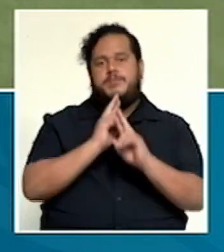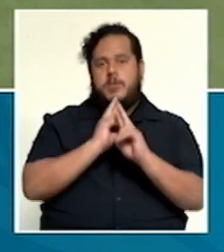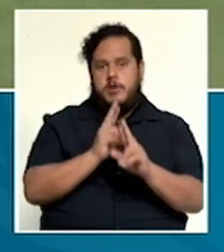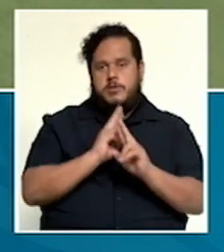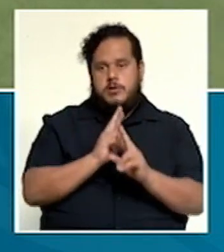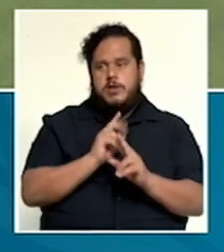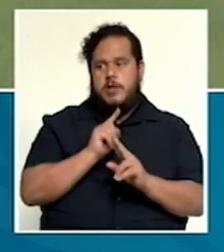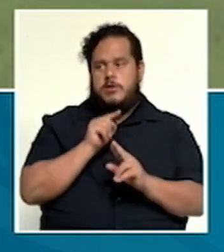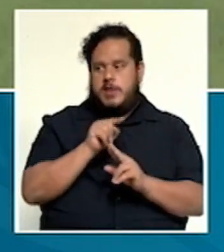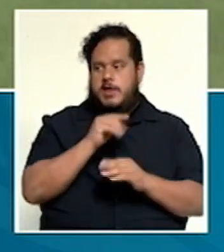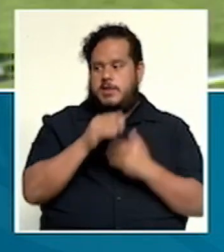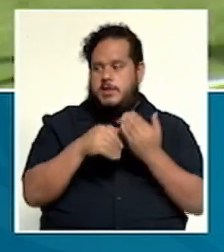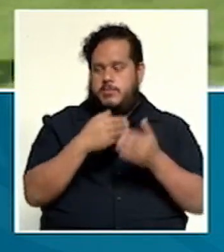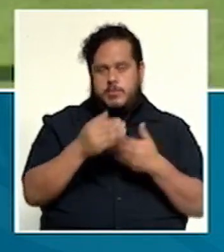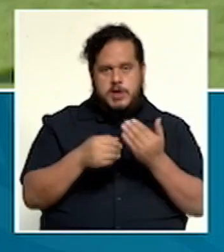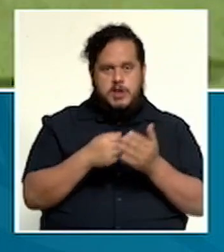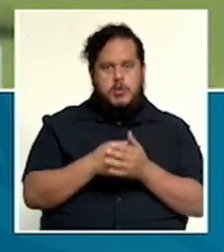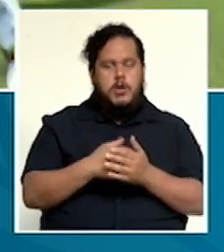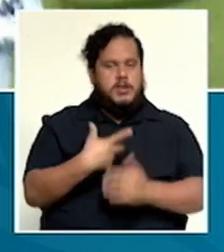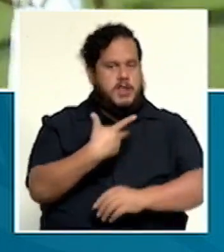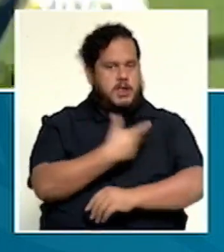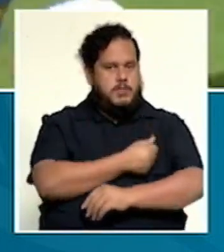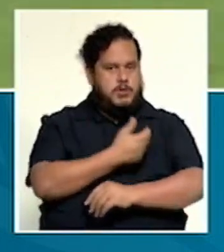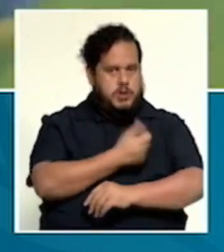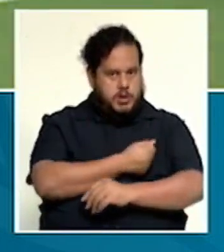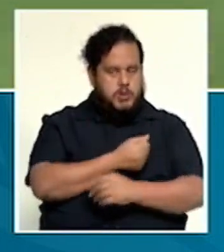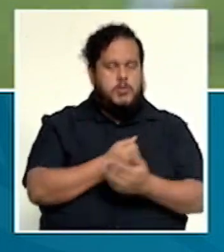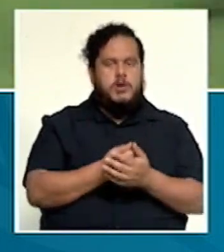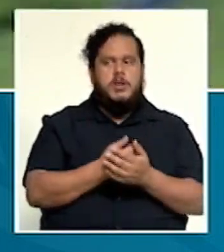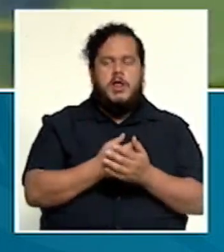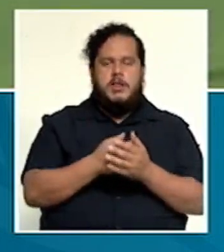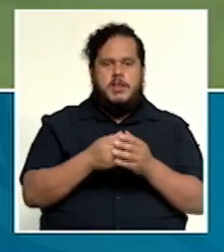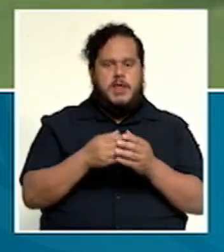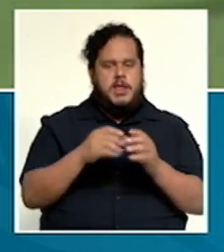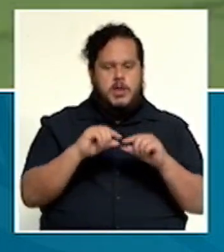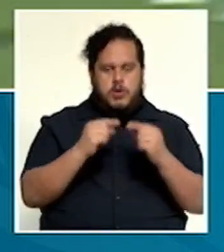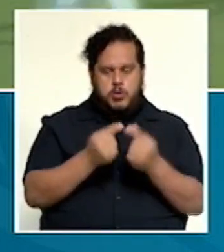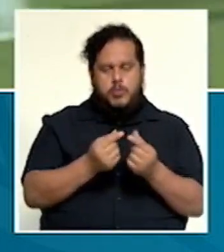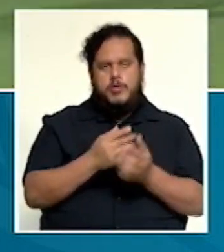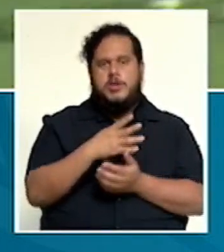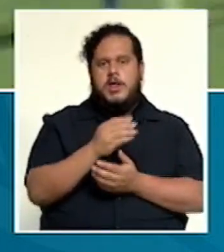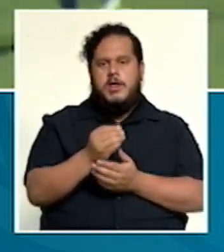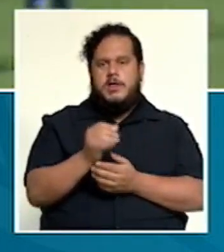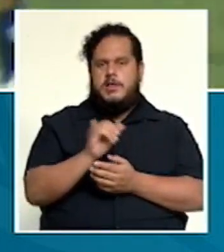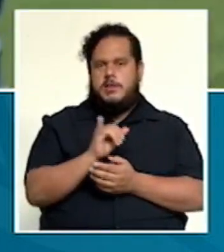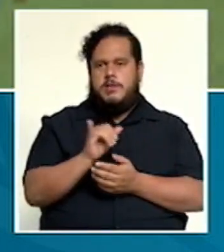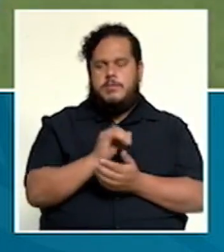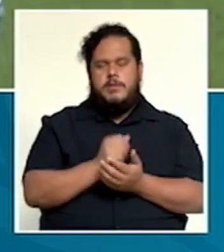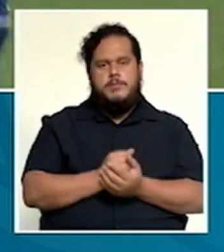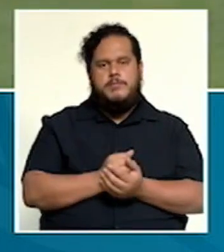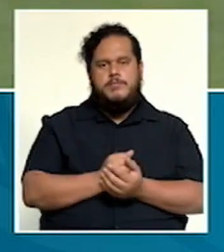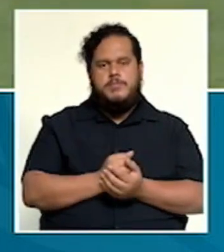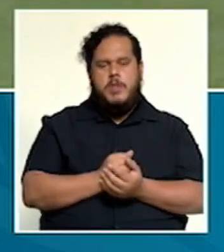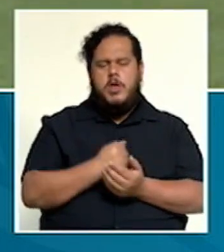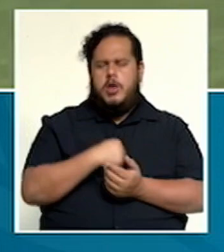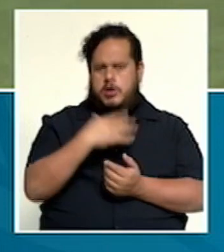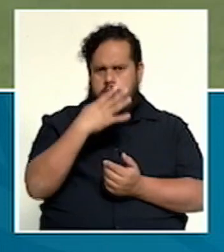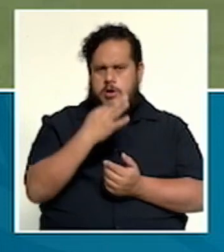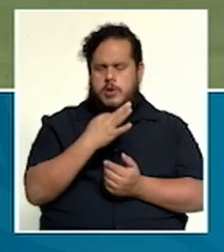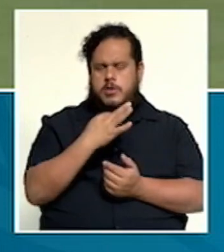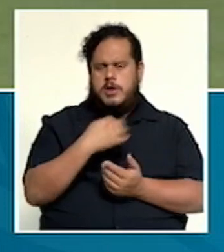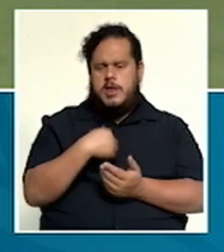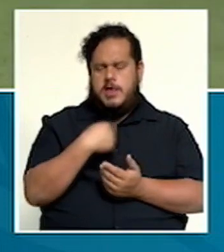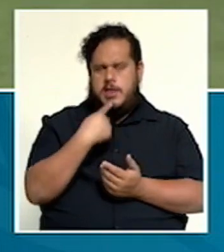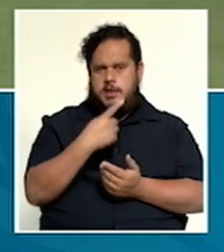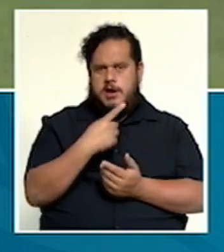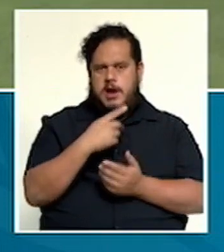resultados de ese proceso de inmunización, de las vacunaciones masivas. También yo creo que hay que recalcar el